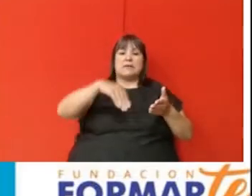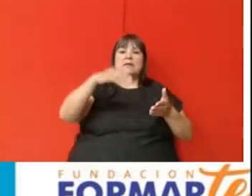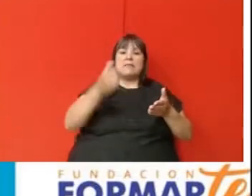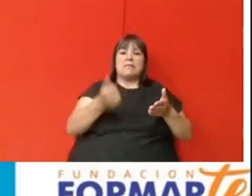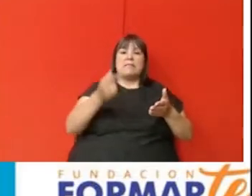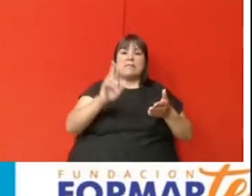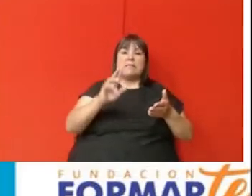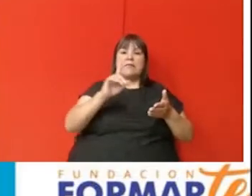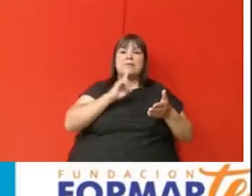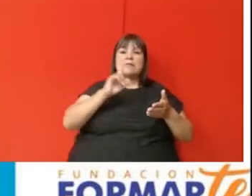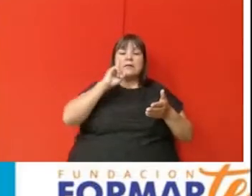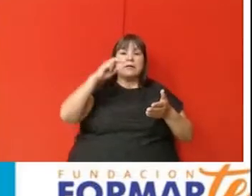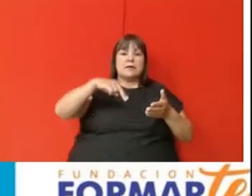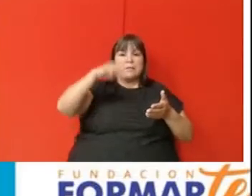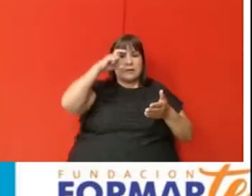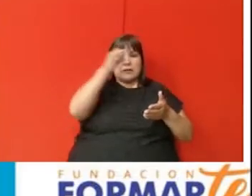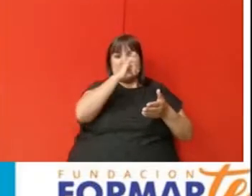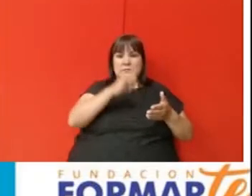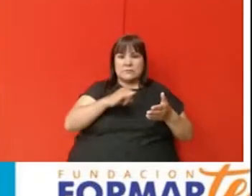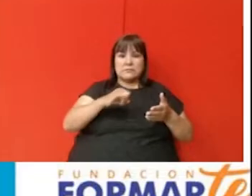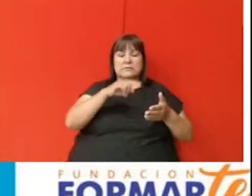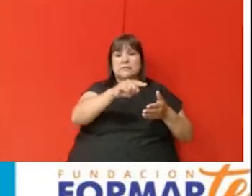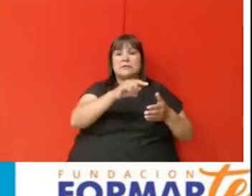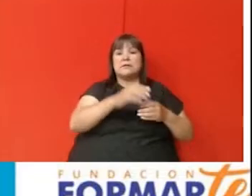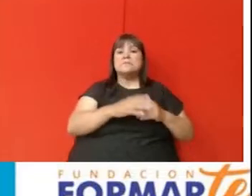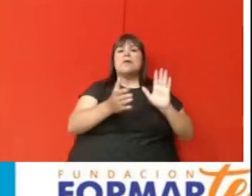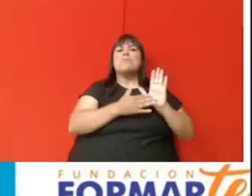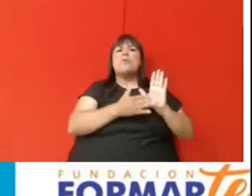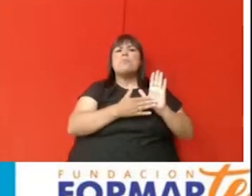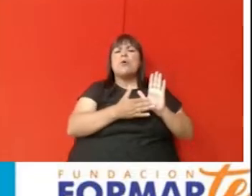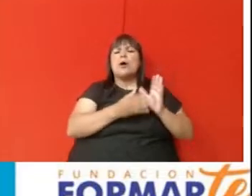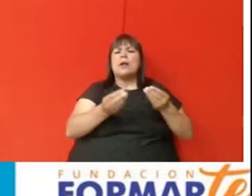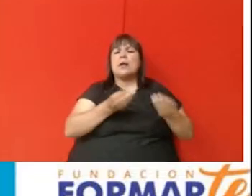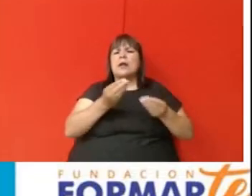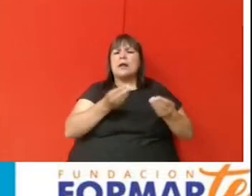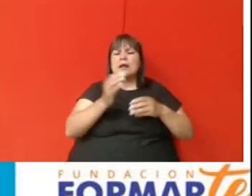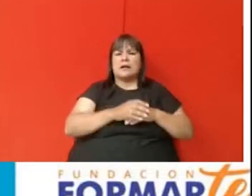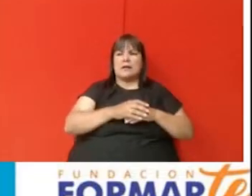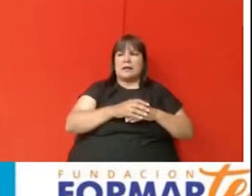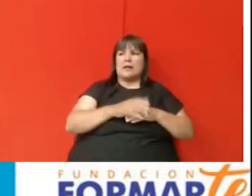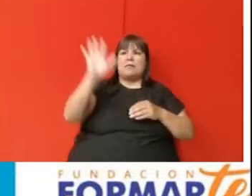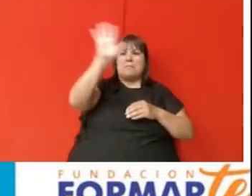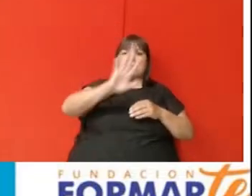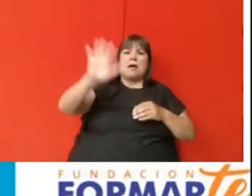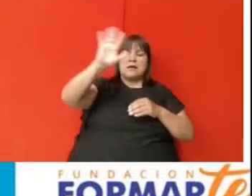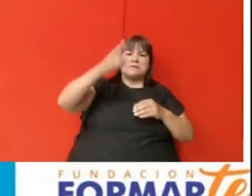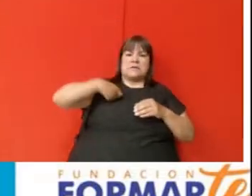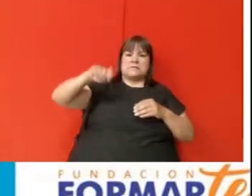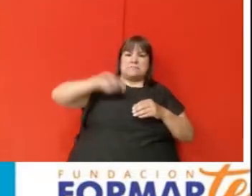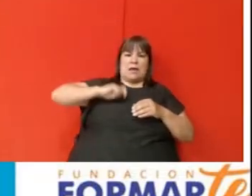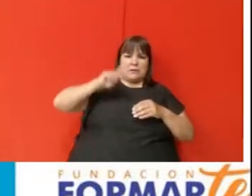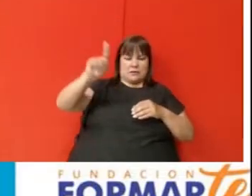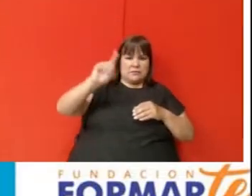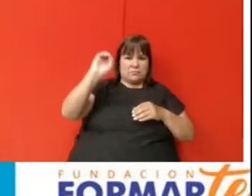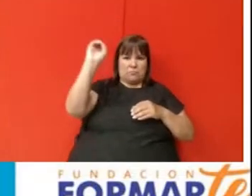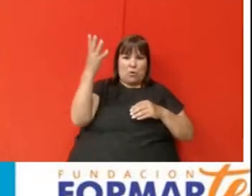Rodríguez, española, que propone allá por el 2000, tiene unos buenos años también, 10 años, un poco más, este modelo